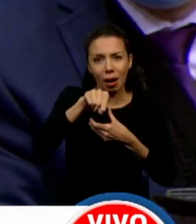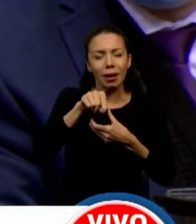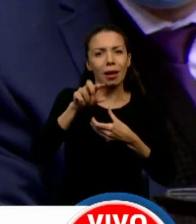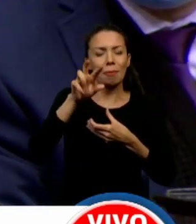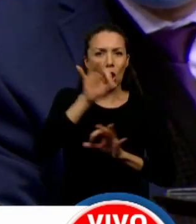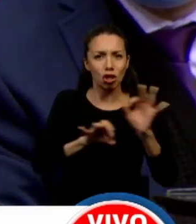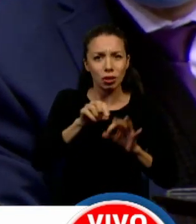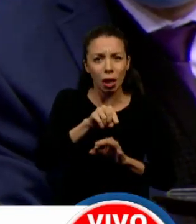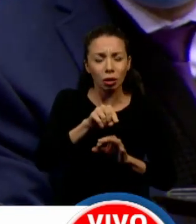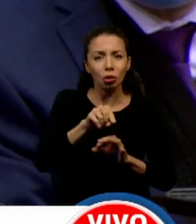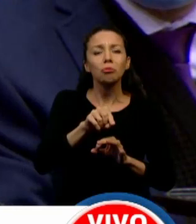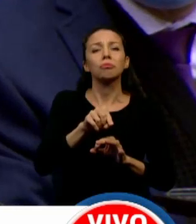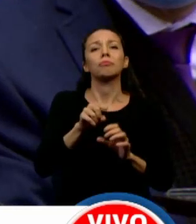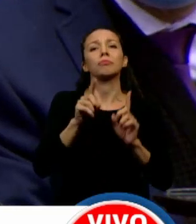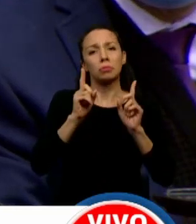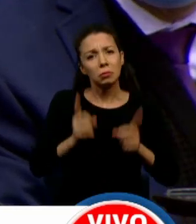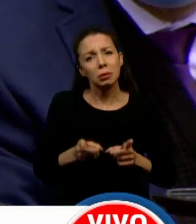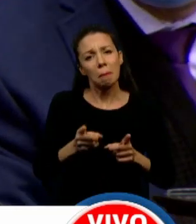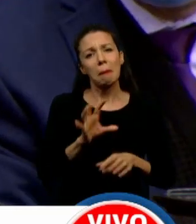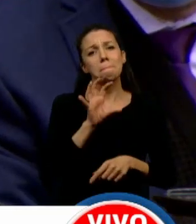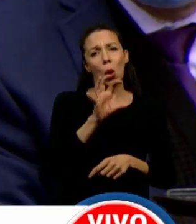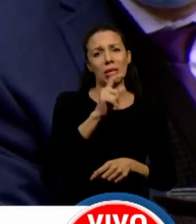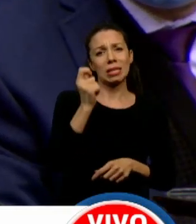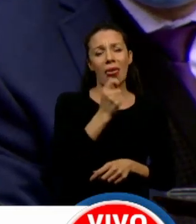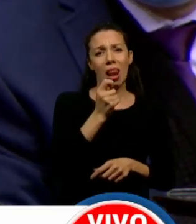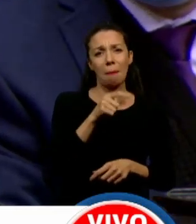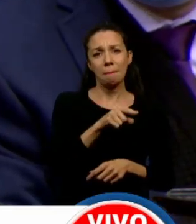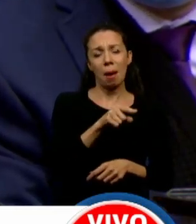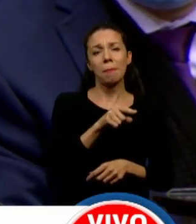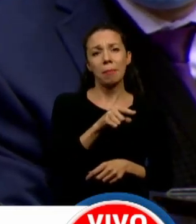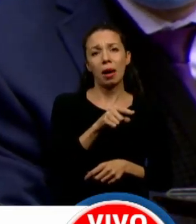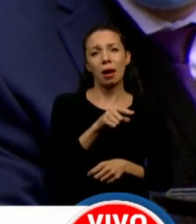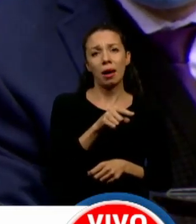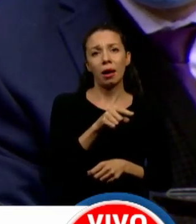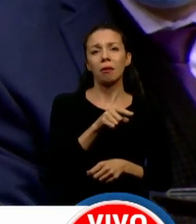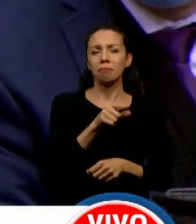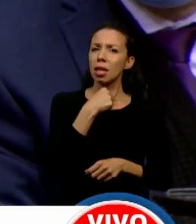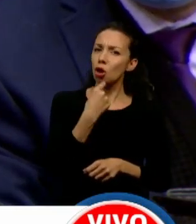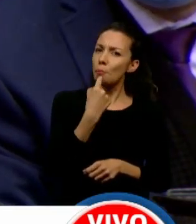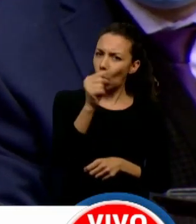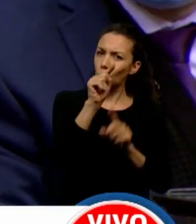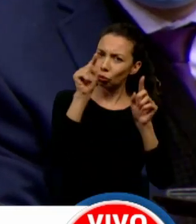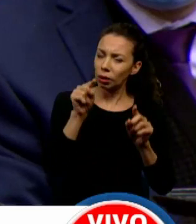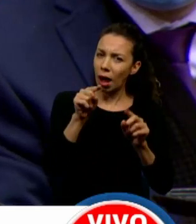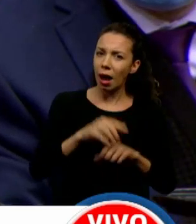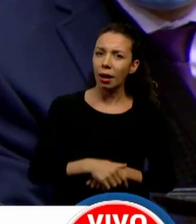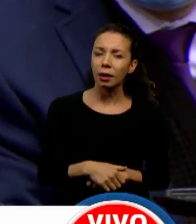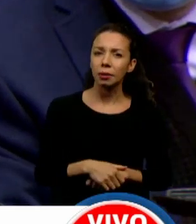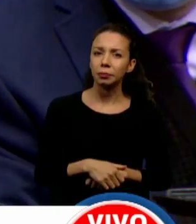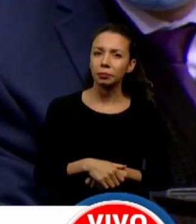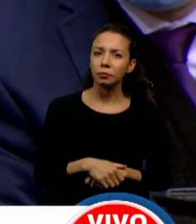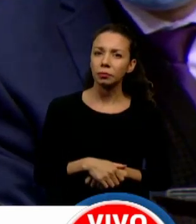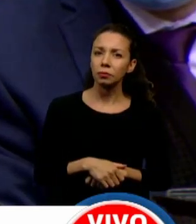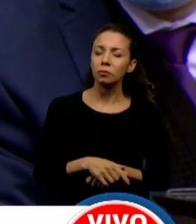ese sentido, también desde la provincia de La Pampa, le pregunto, ¿cómo ven desde